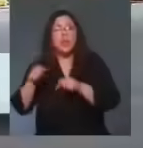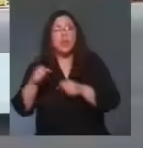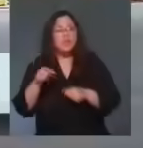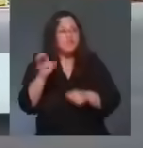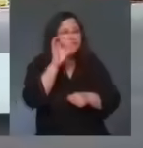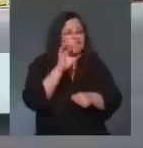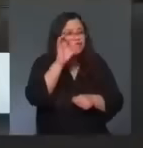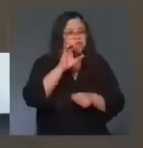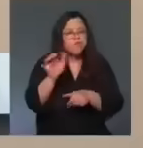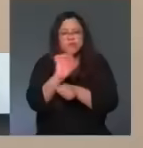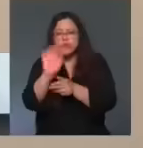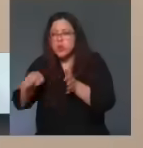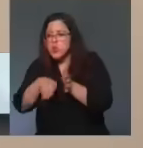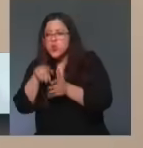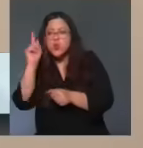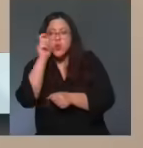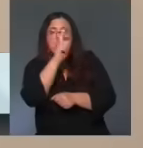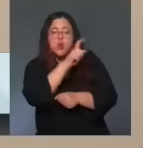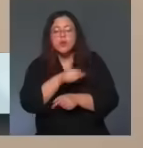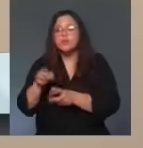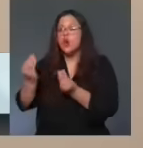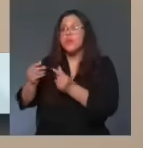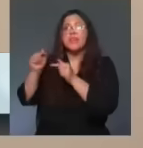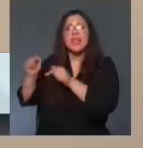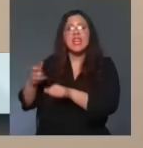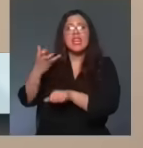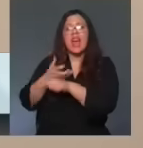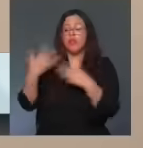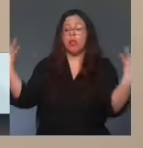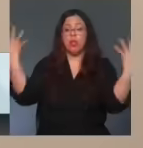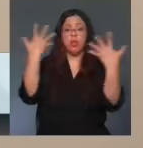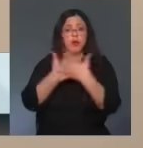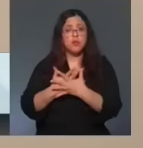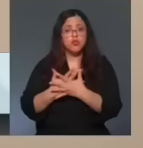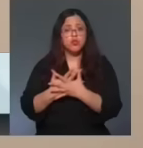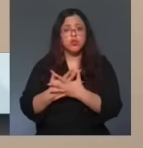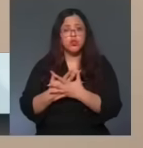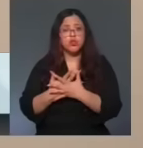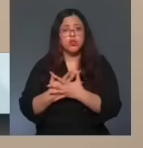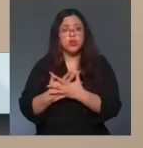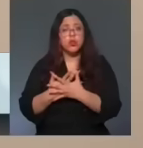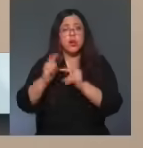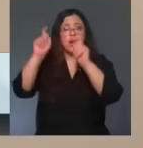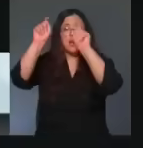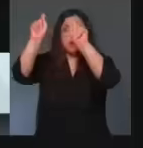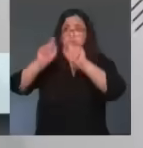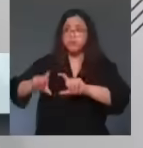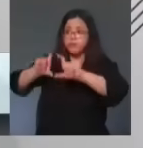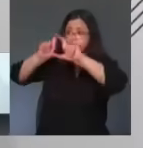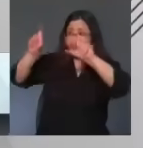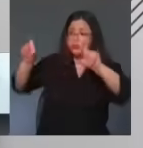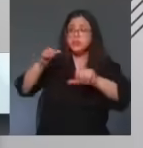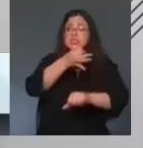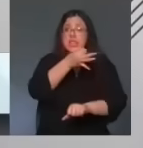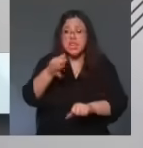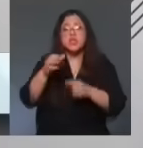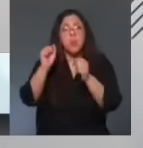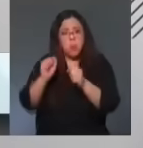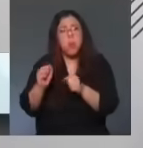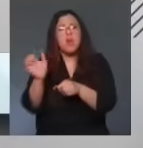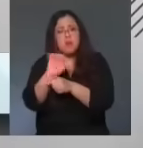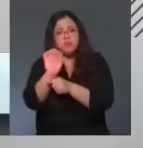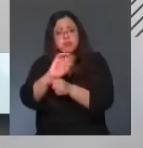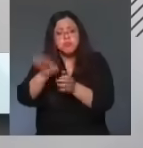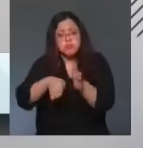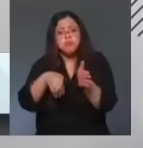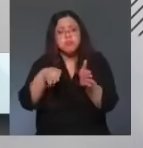es complejo. Evidentemente, aquí hay una contradicción entre la señal vertical que indica que hay la posibilidad de estacionarse en un